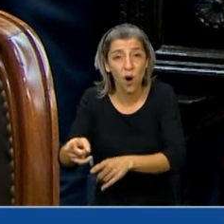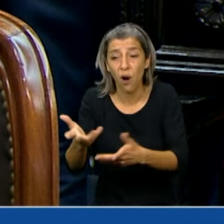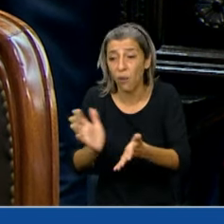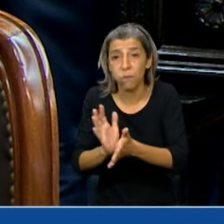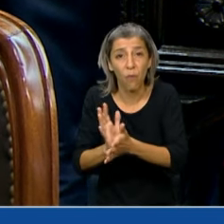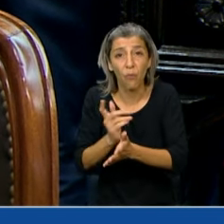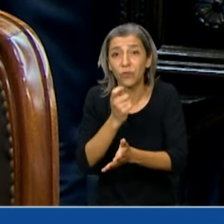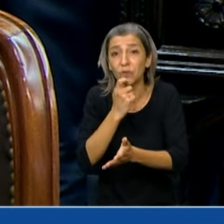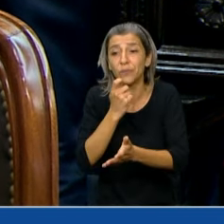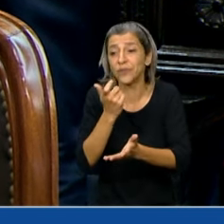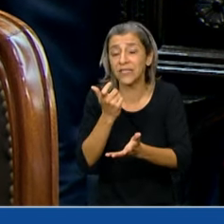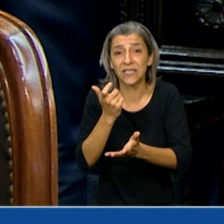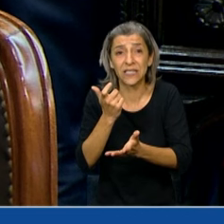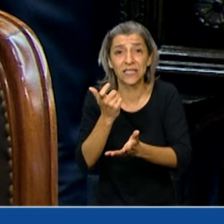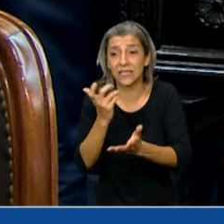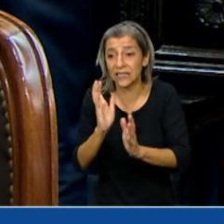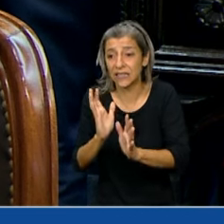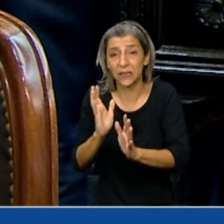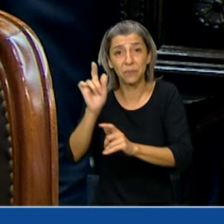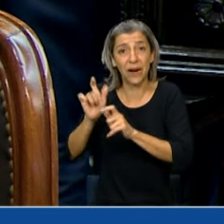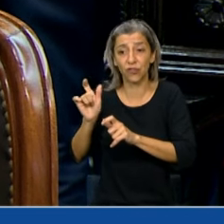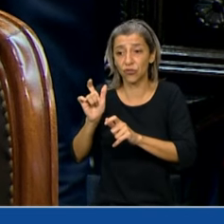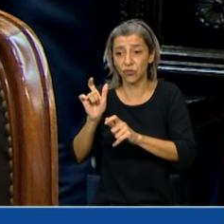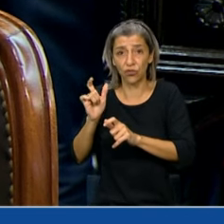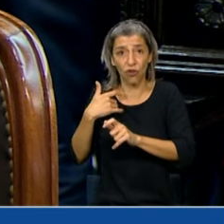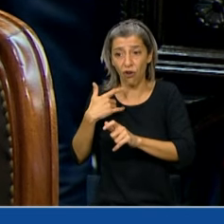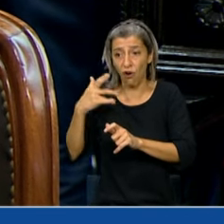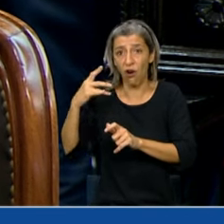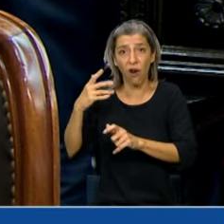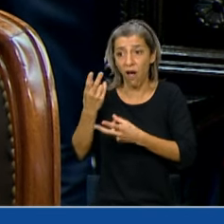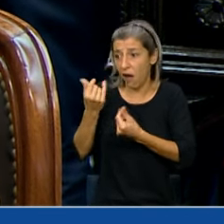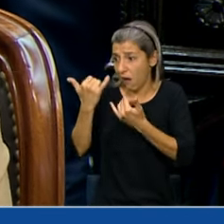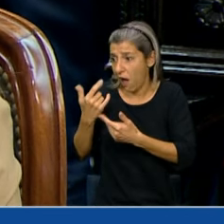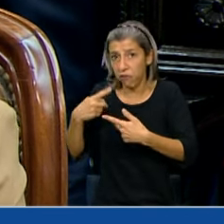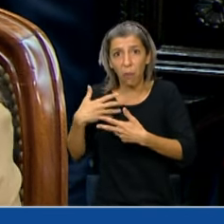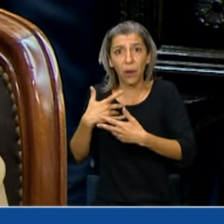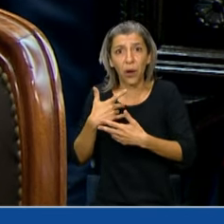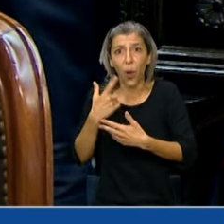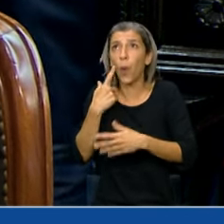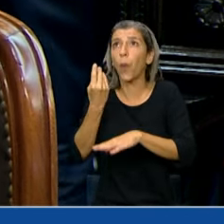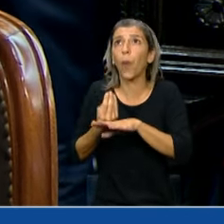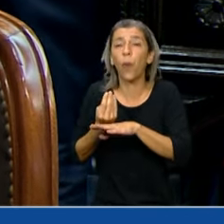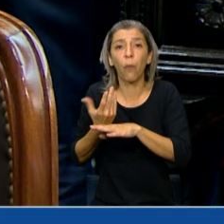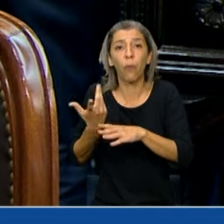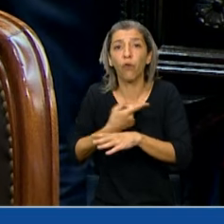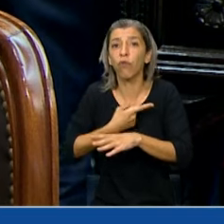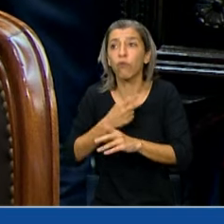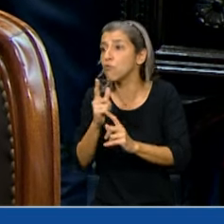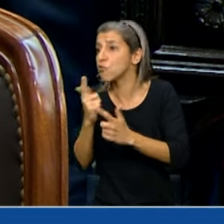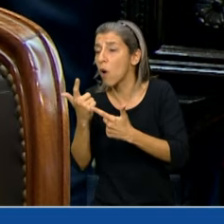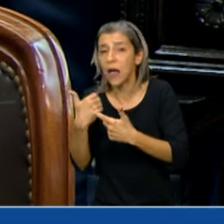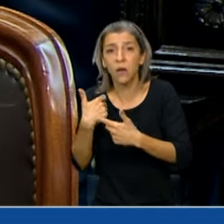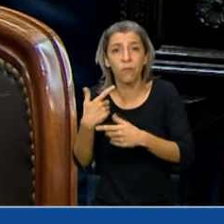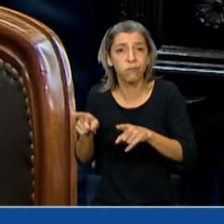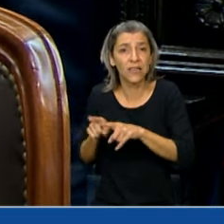tiene donde vivir Esa es la sensación y la verdad Esta es la tercera vez